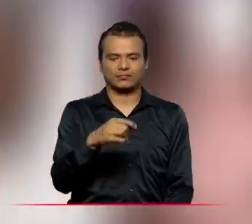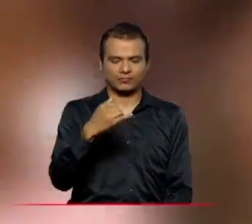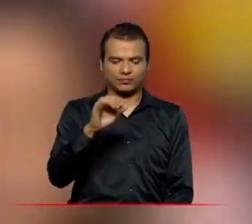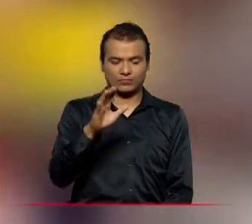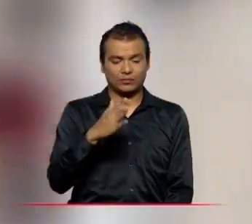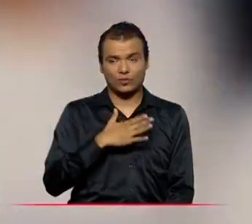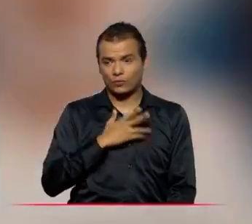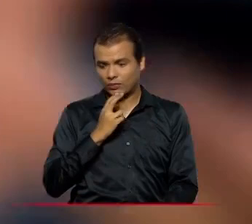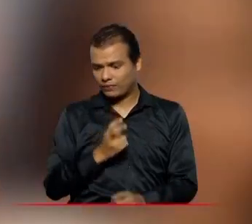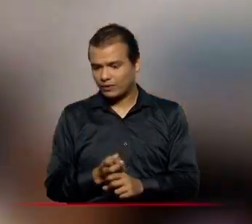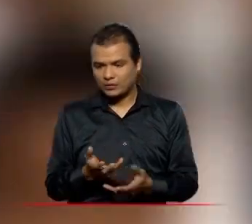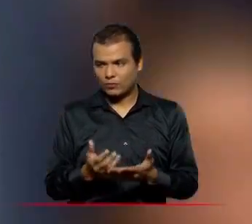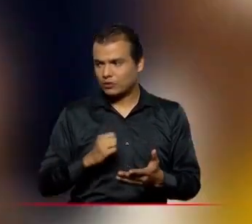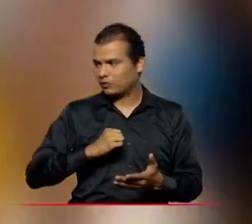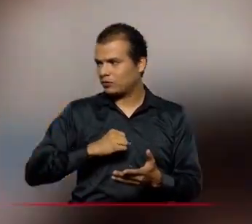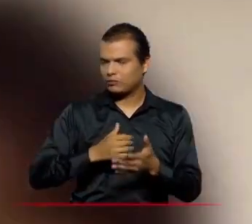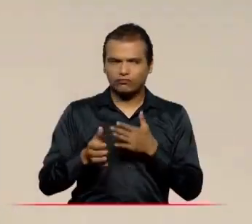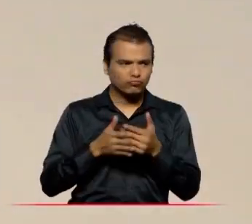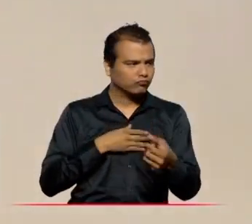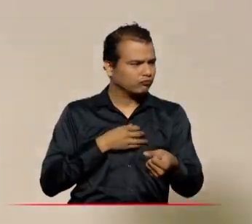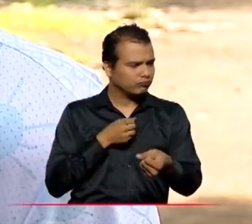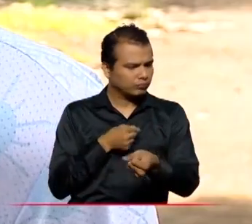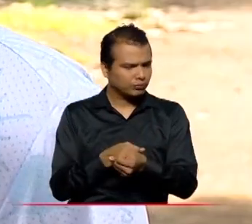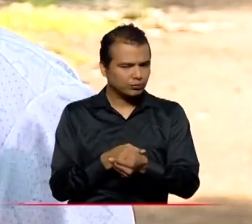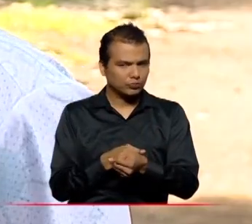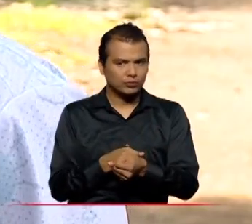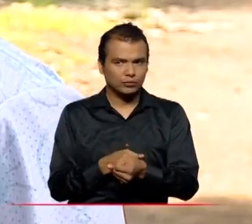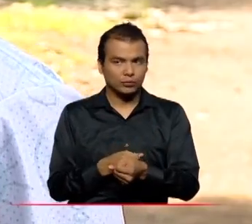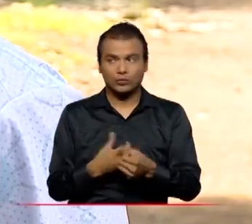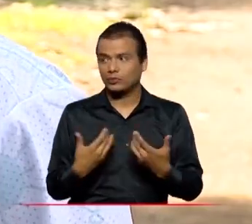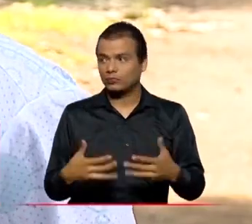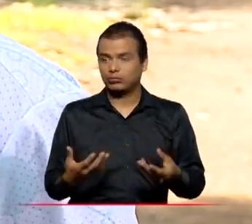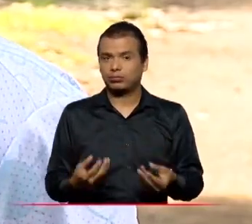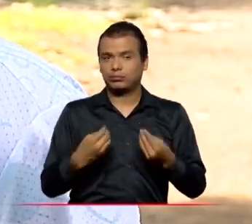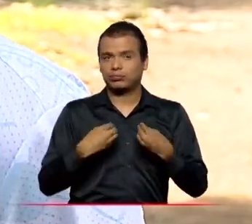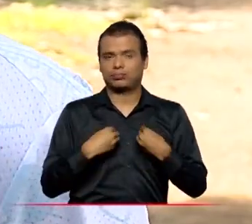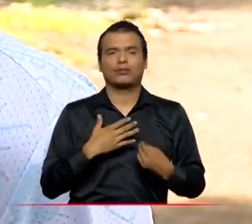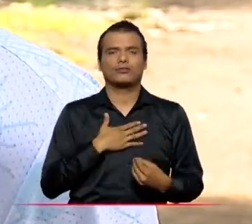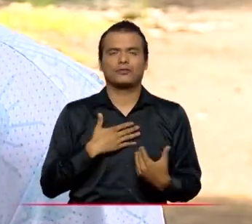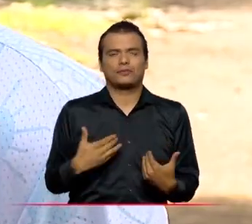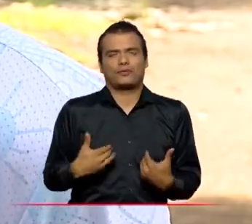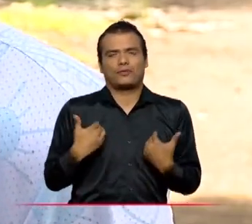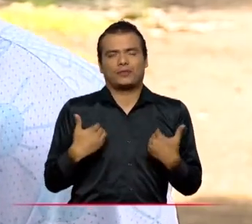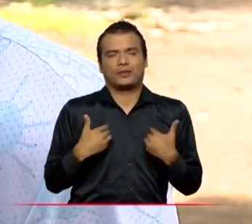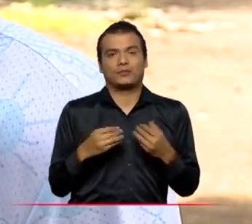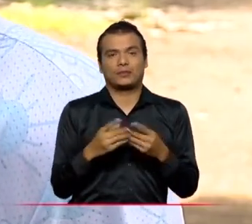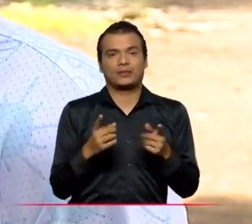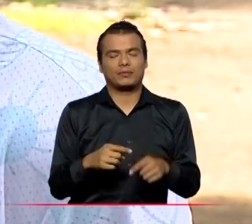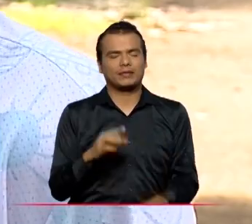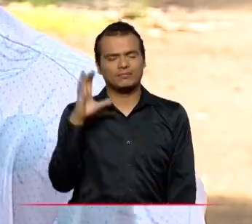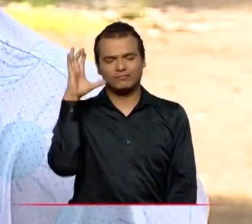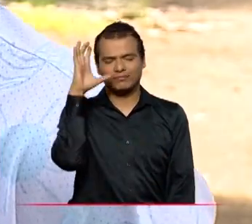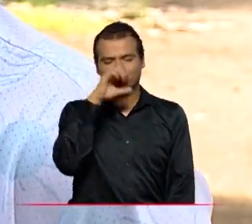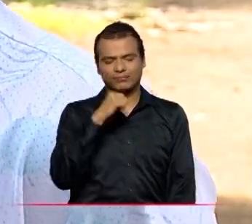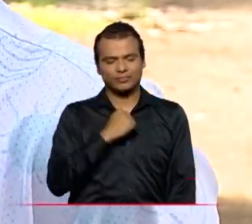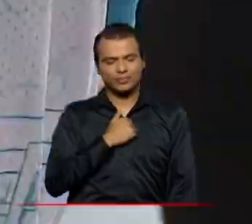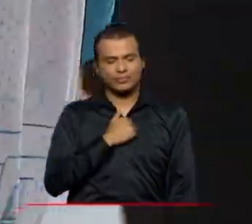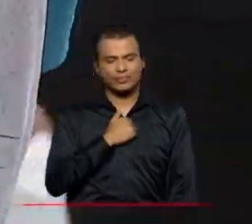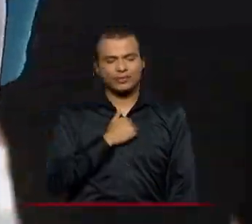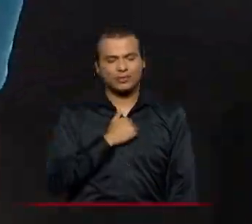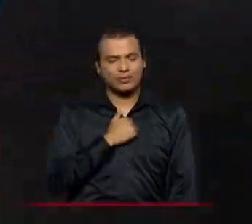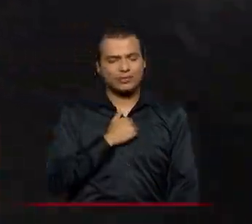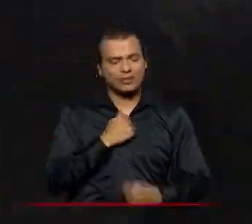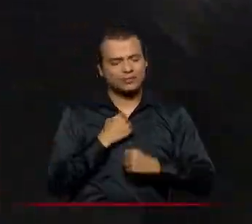tiene, poder seguir apoyándolos genera más que una satisfacción propia de DI, es la satisfacción de saber de que ellos recibieron